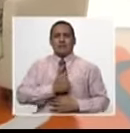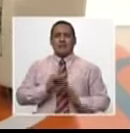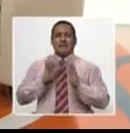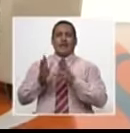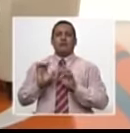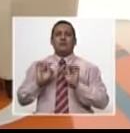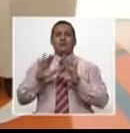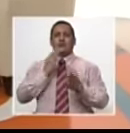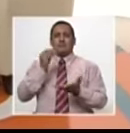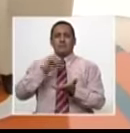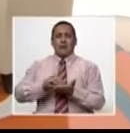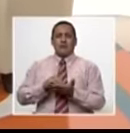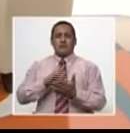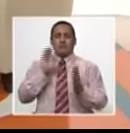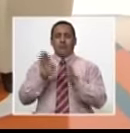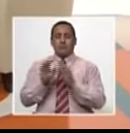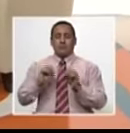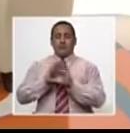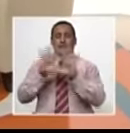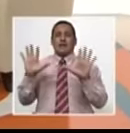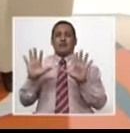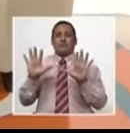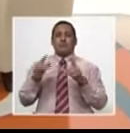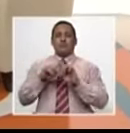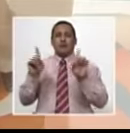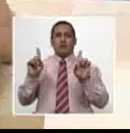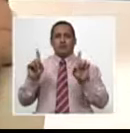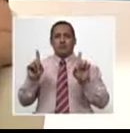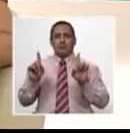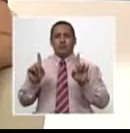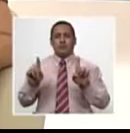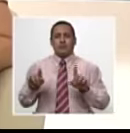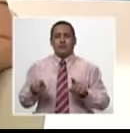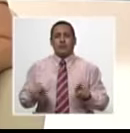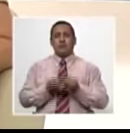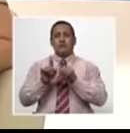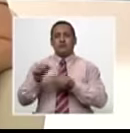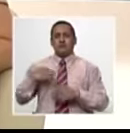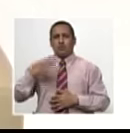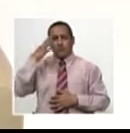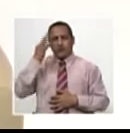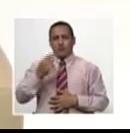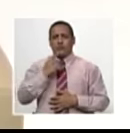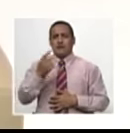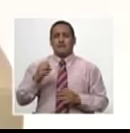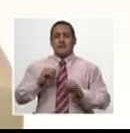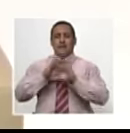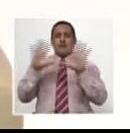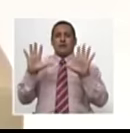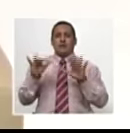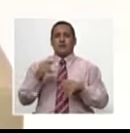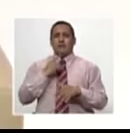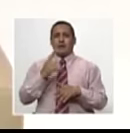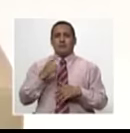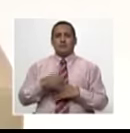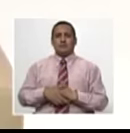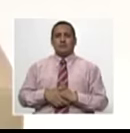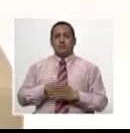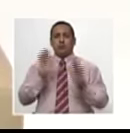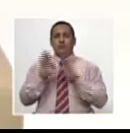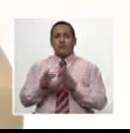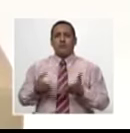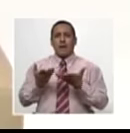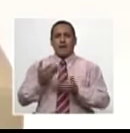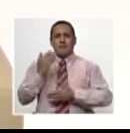dejarlo a lo mejor más aún más claro, pero sí. Y creo que justamente esa claridad, ¿no? Se